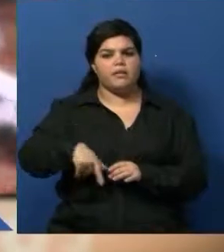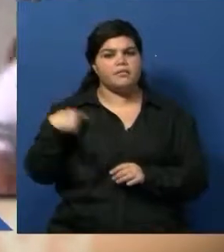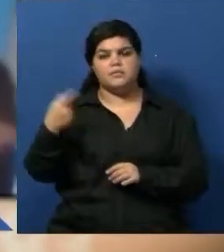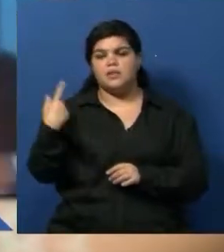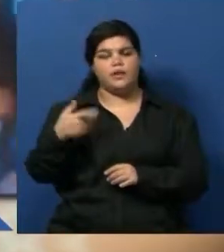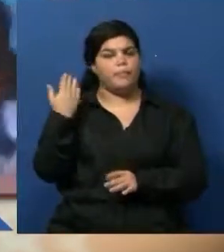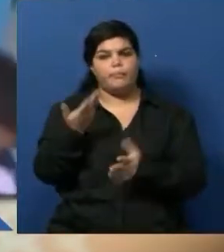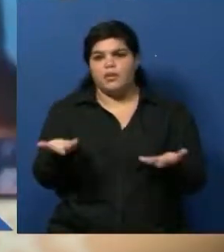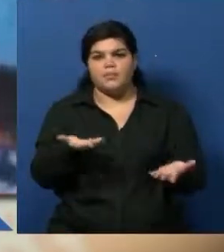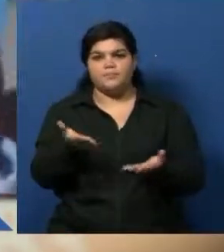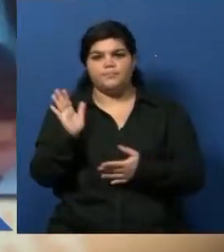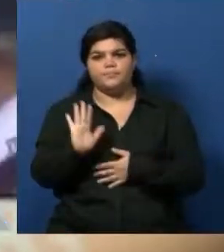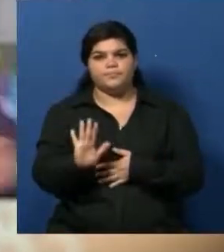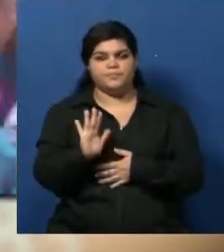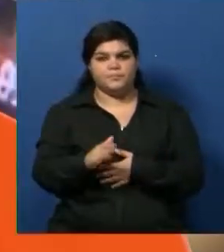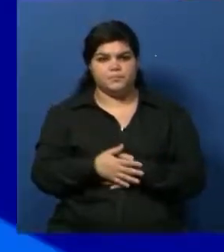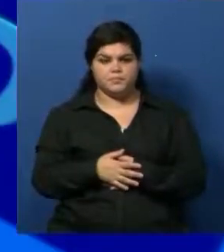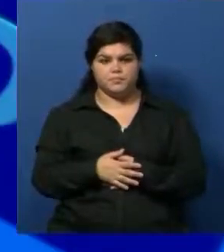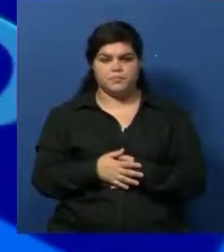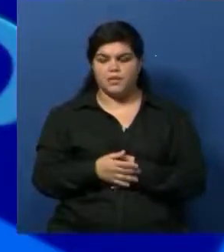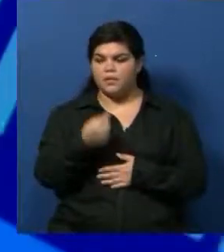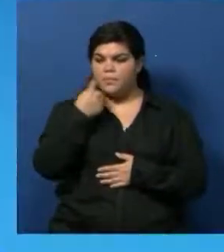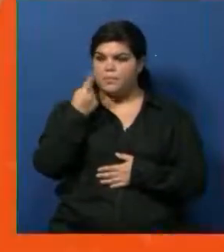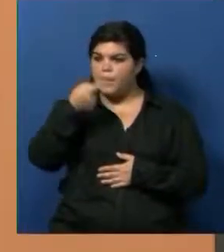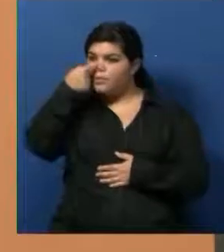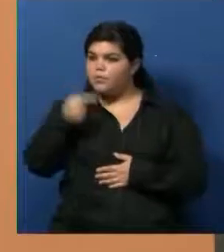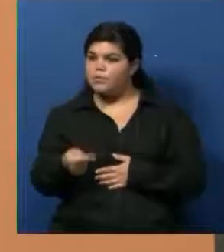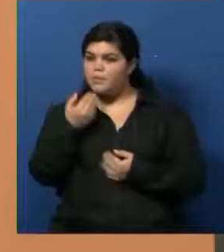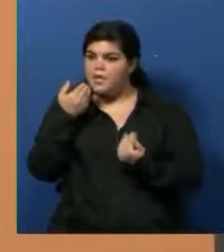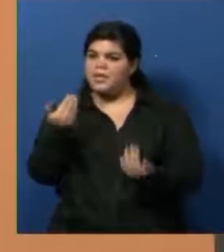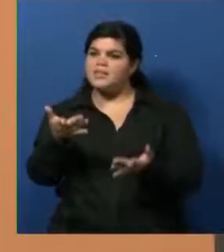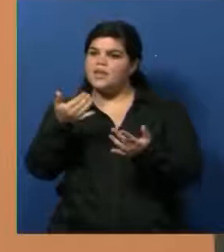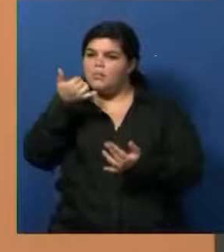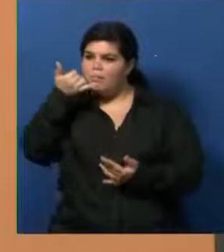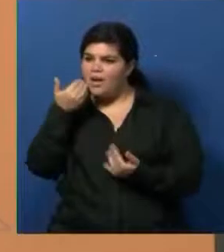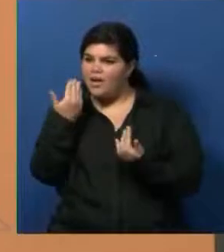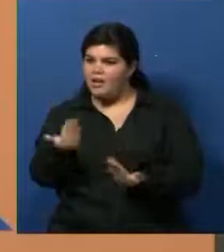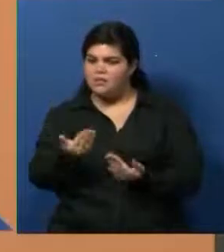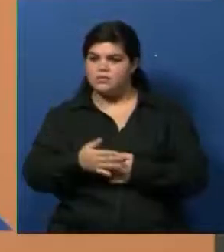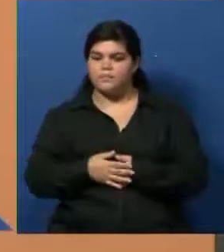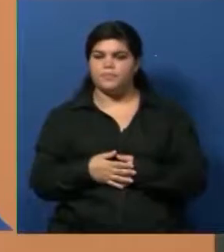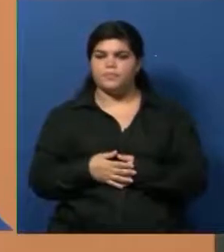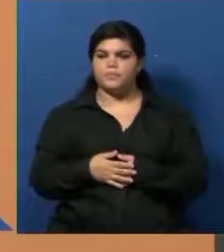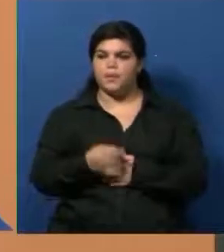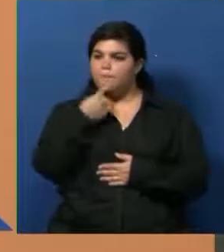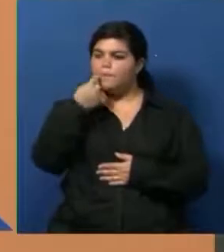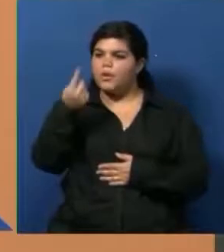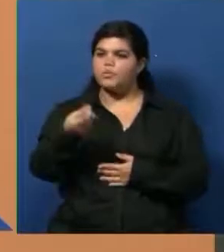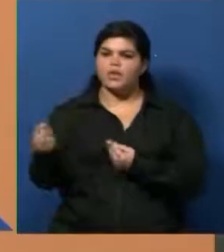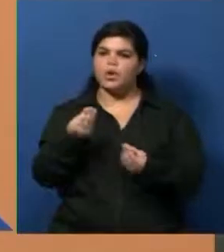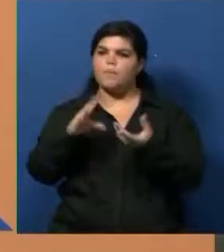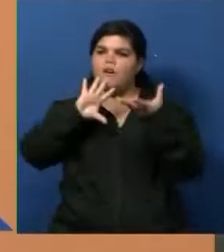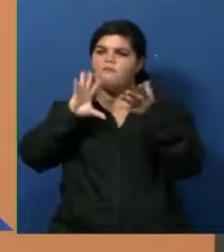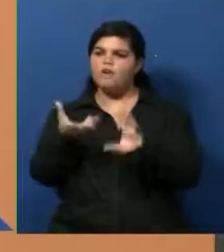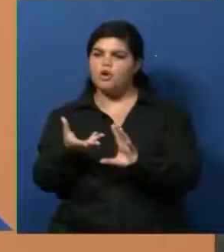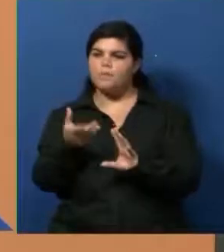desear. Bueno, Juan Pablo, te hago la última pregunta y agradecerte por tu tiempo. ¿Cuál sería para vos la medida